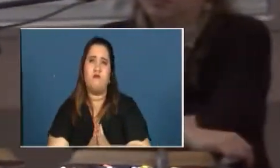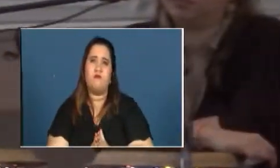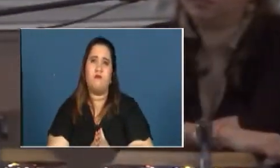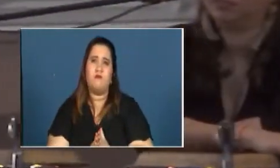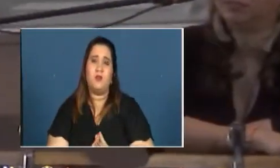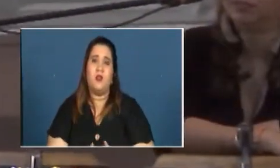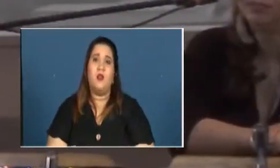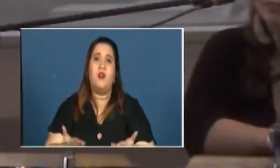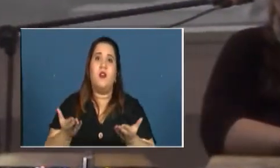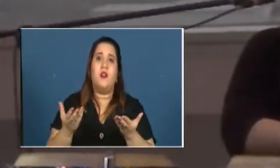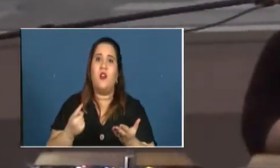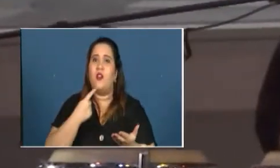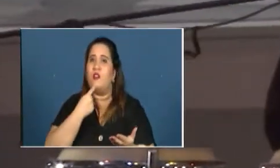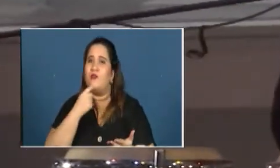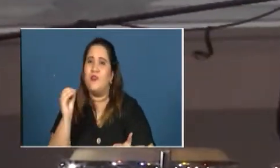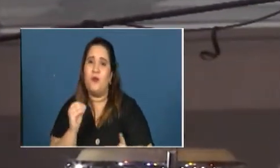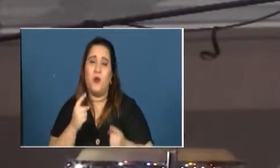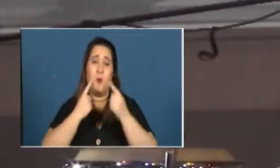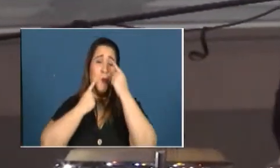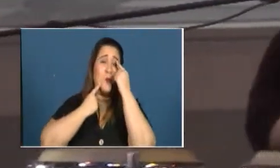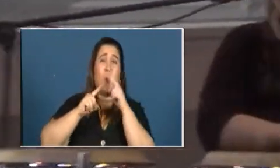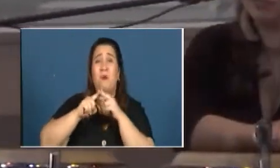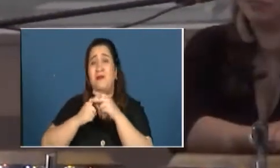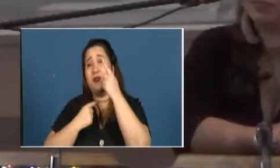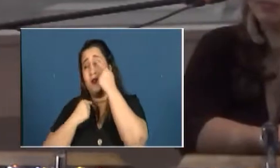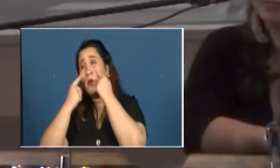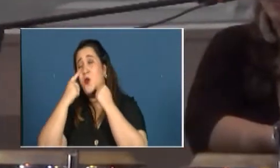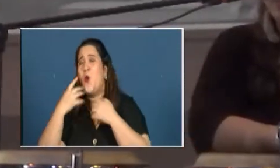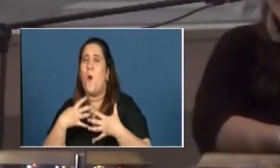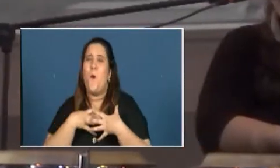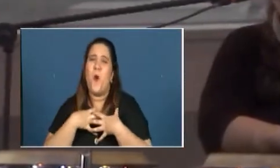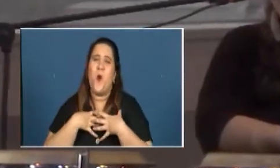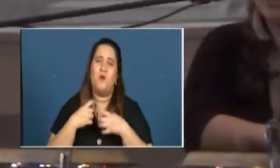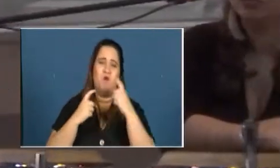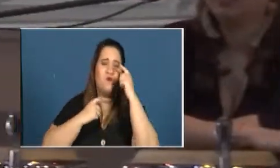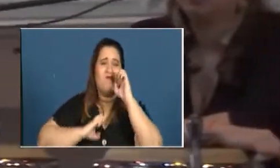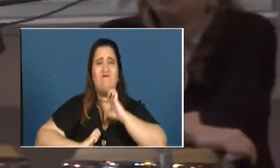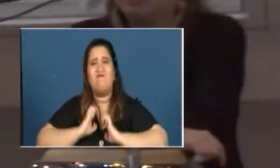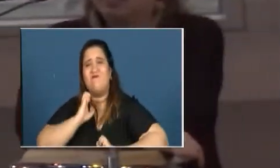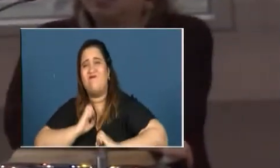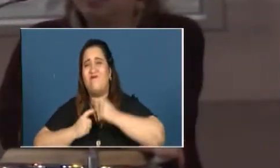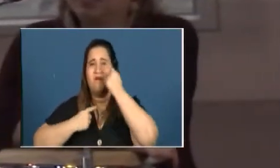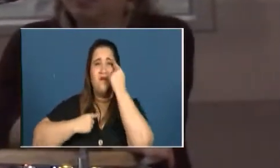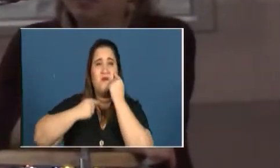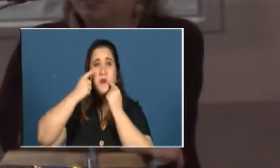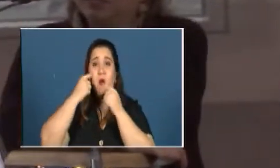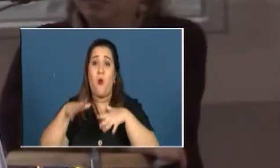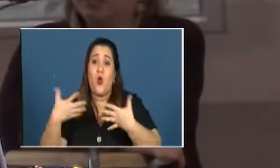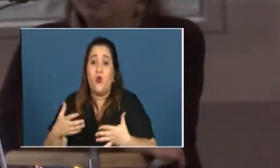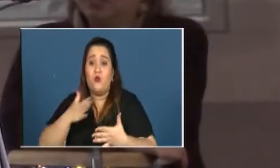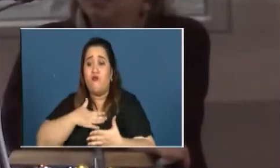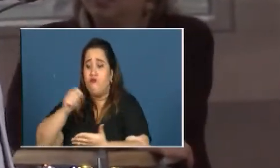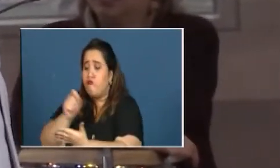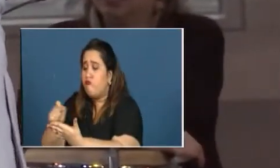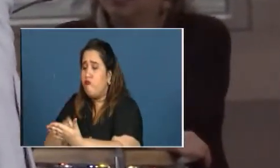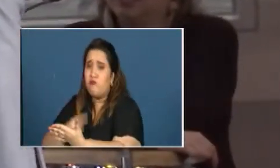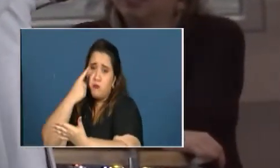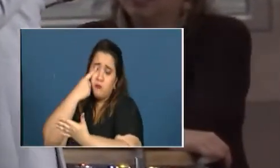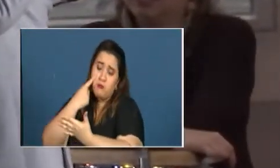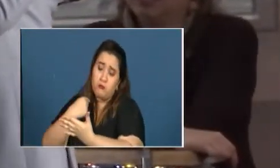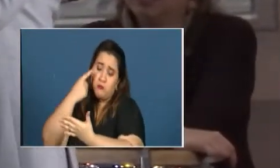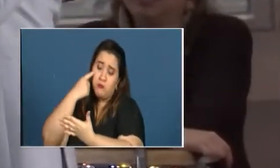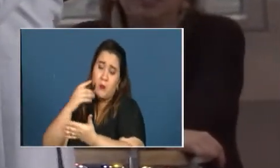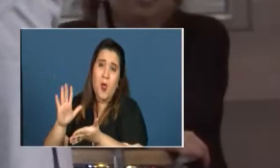Prefiero no cantarlo porque se me van a salir las lágrimas. Sí, sí, yo soy muy sentimental. Es más, cuando lo estaba escribiendo, así eran las lágrimas y el papel